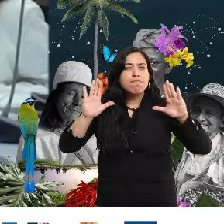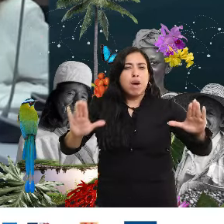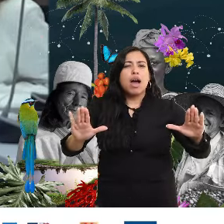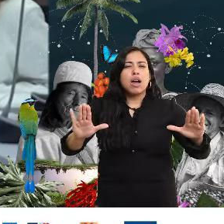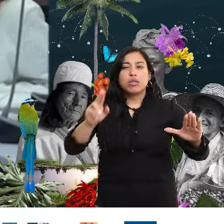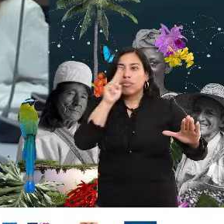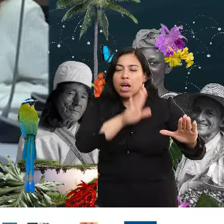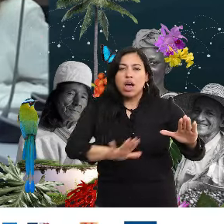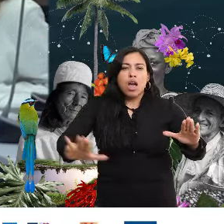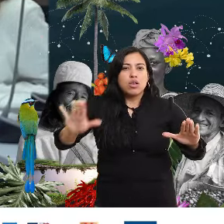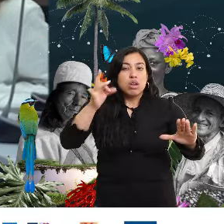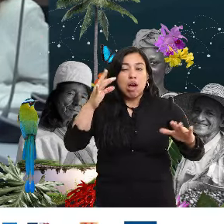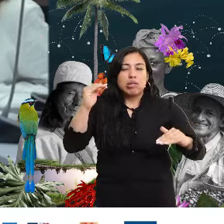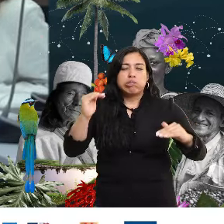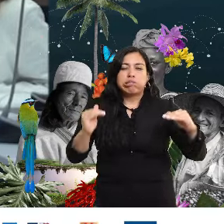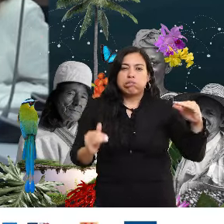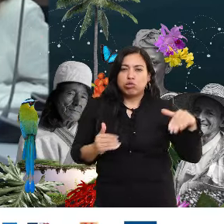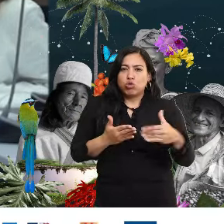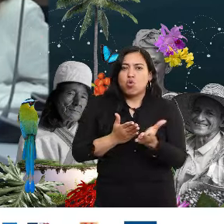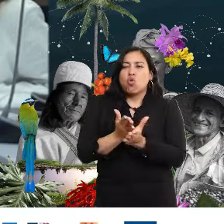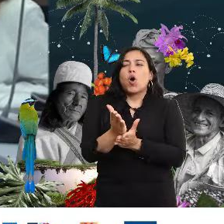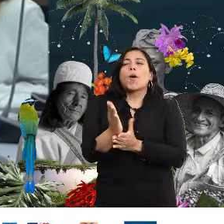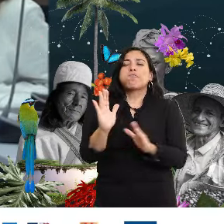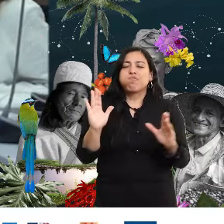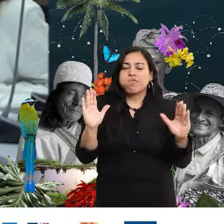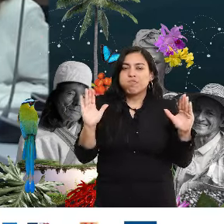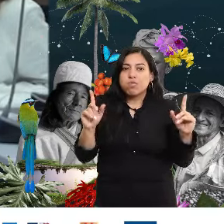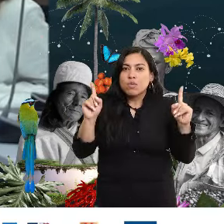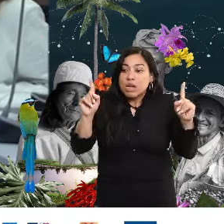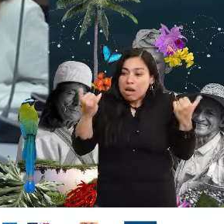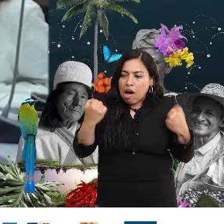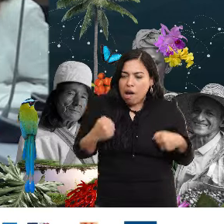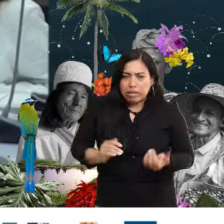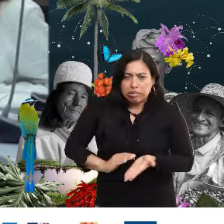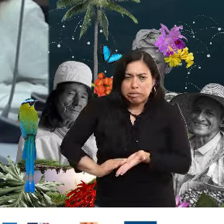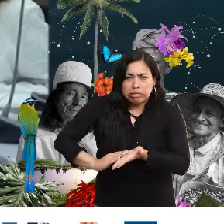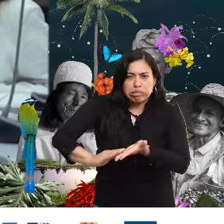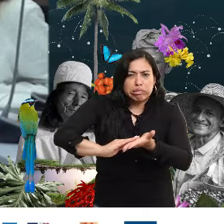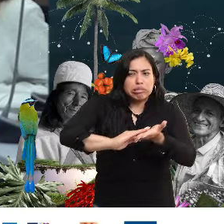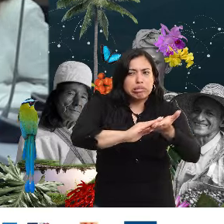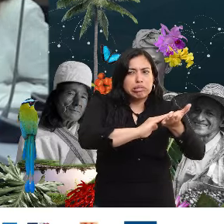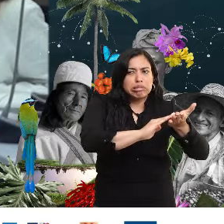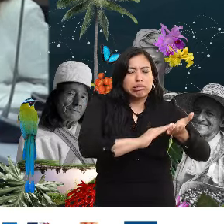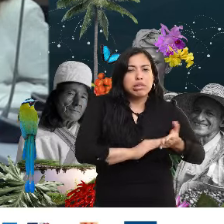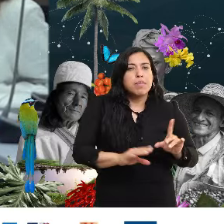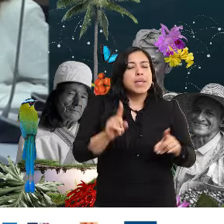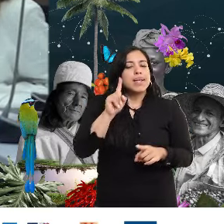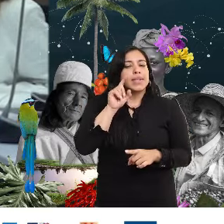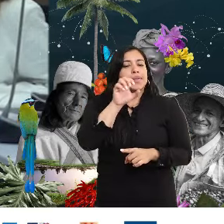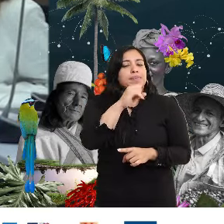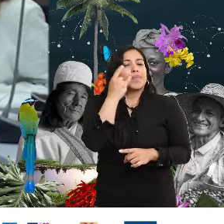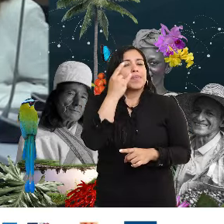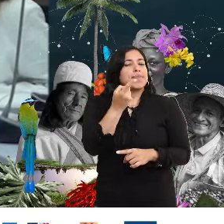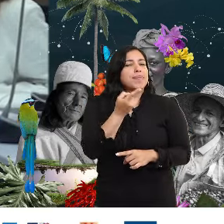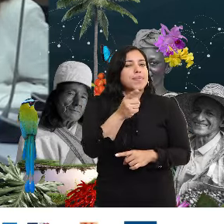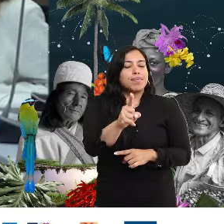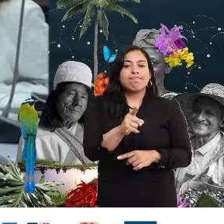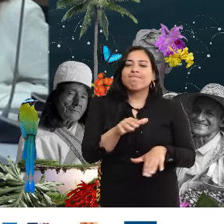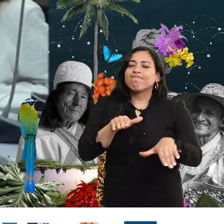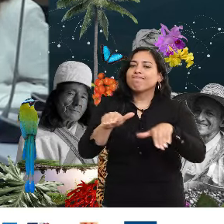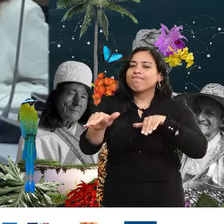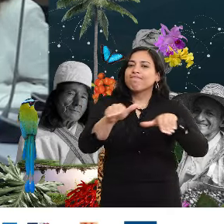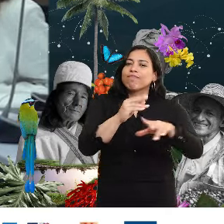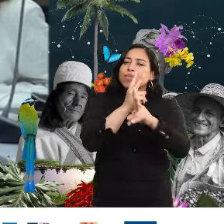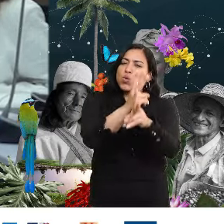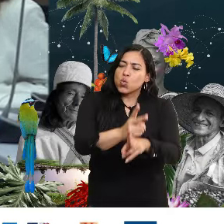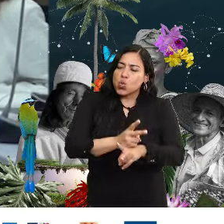social muy profunda y que se está tratando de recomponer. Pero lo que fue interesante es ver que el llamado a